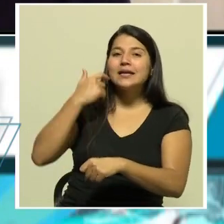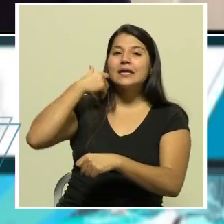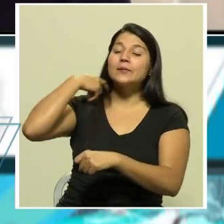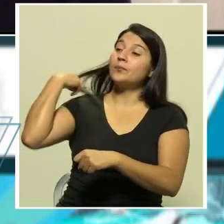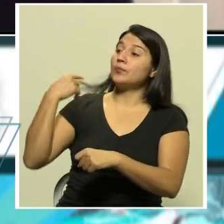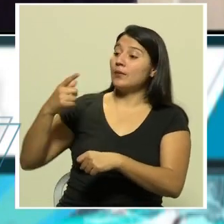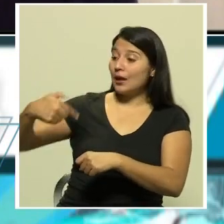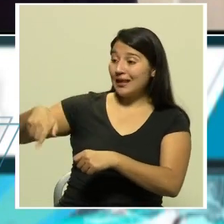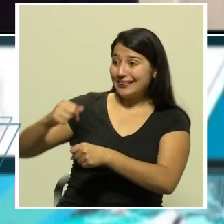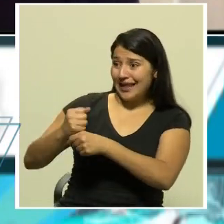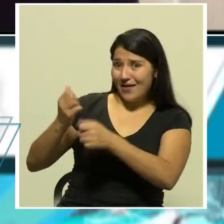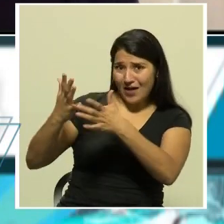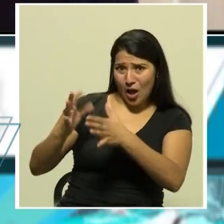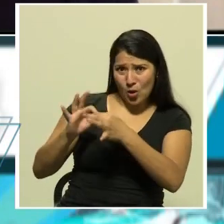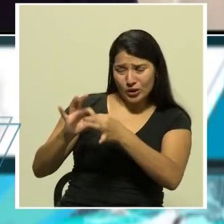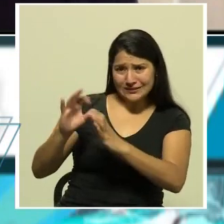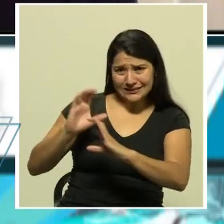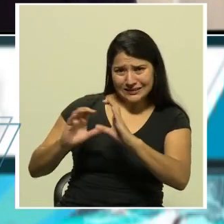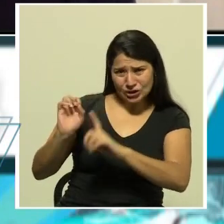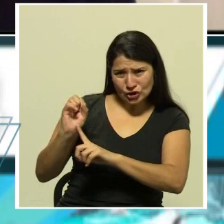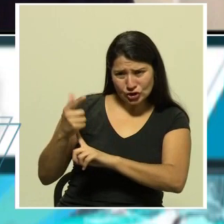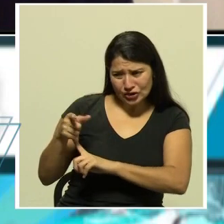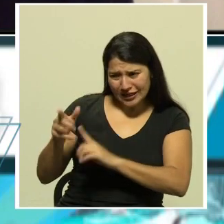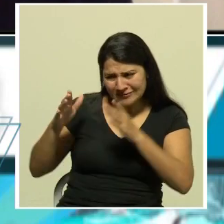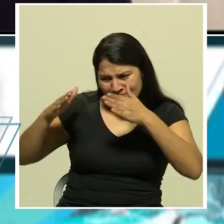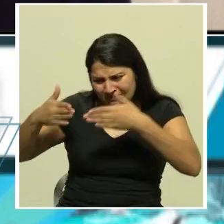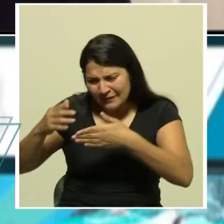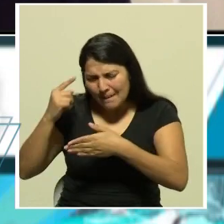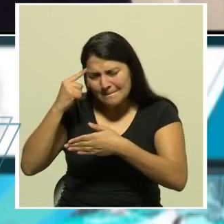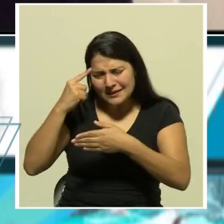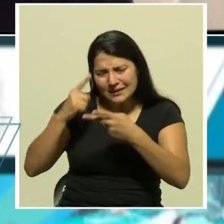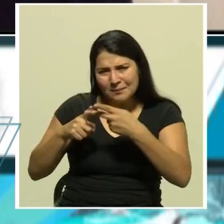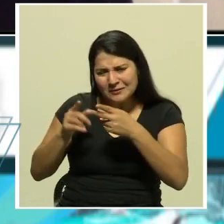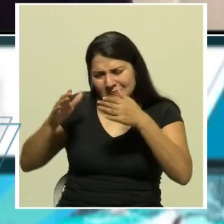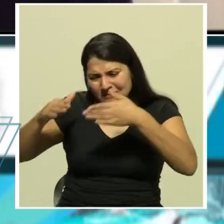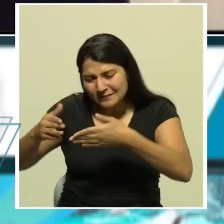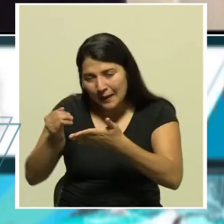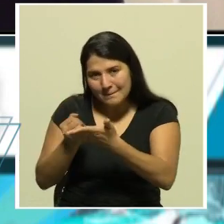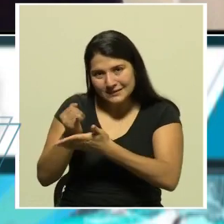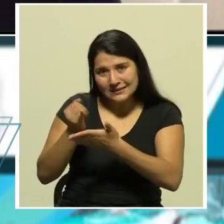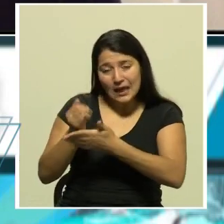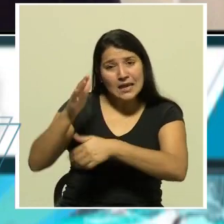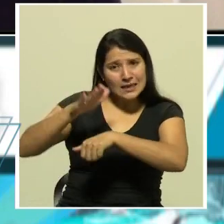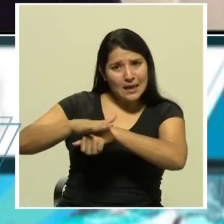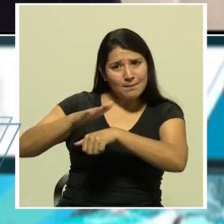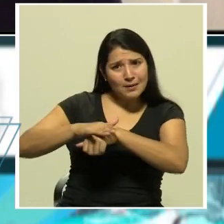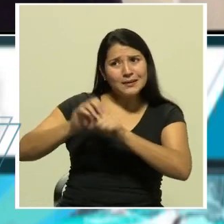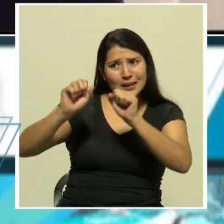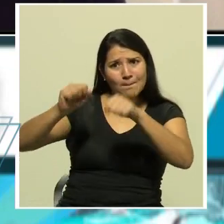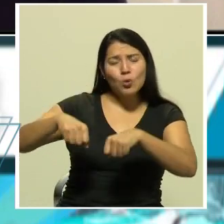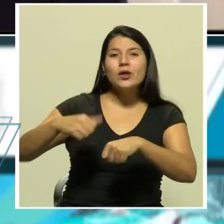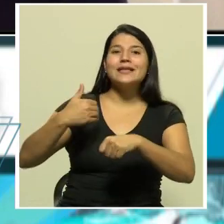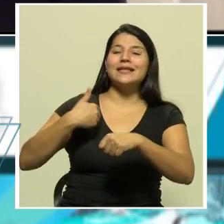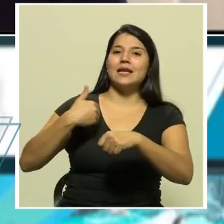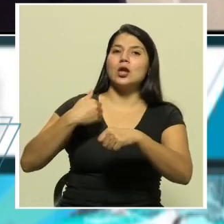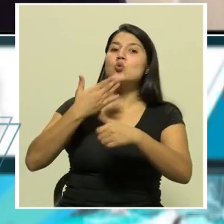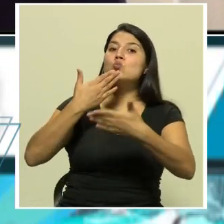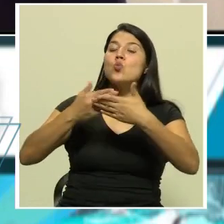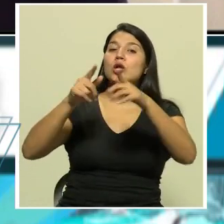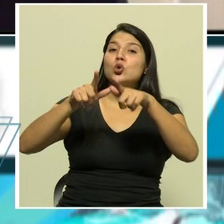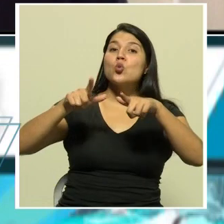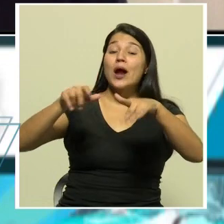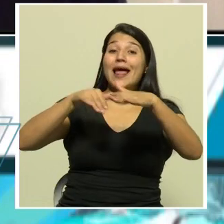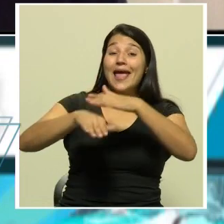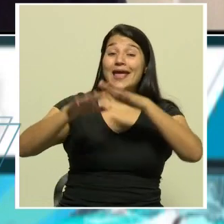ciencias sociales, dedicado al pensamiento y a la investigación que nos permita también posicionarnos en el nivel internacional. Costa Rica